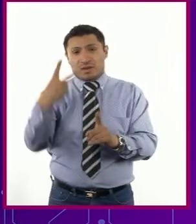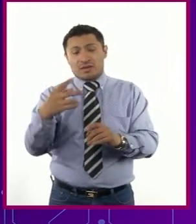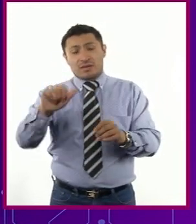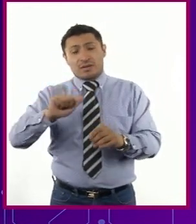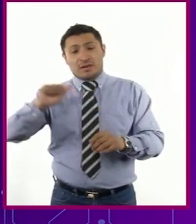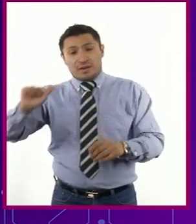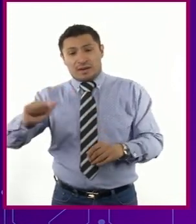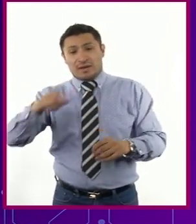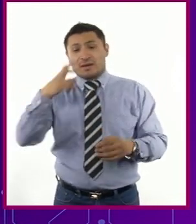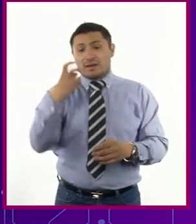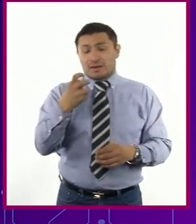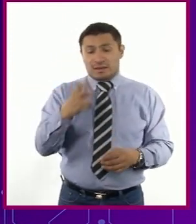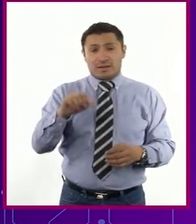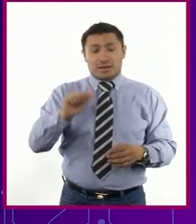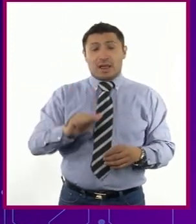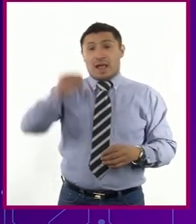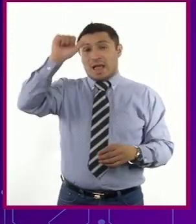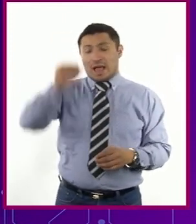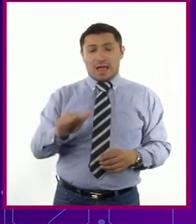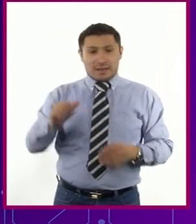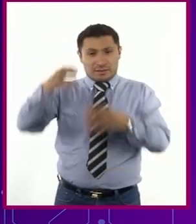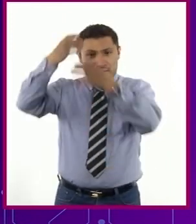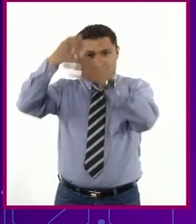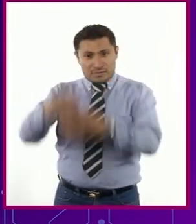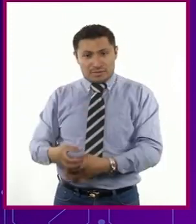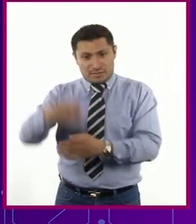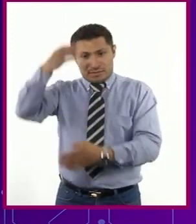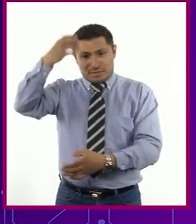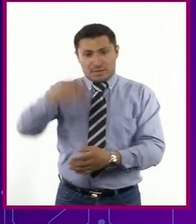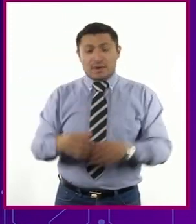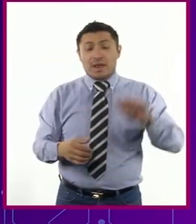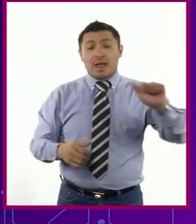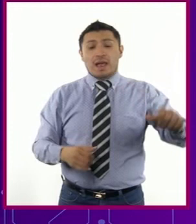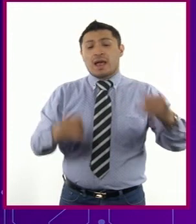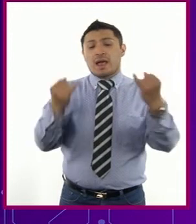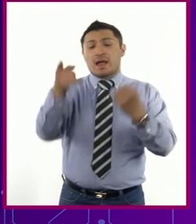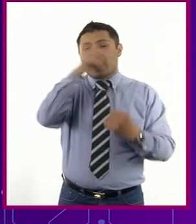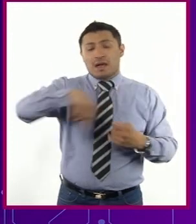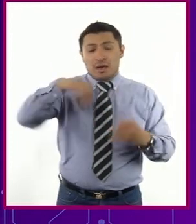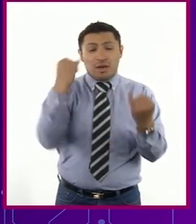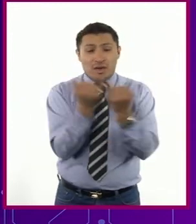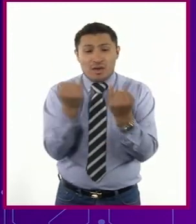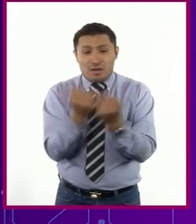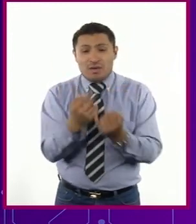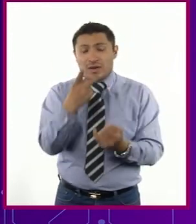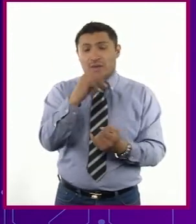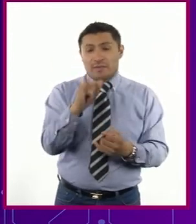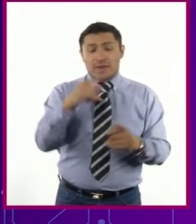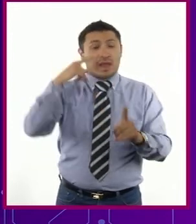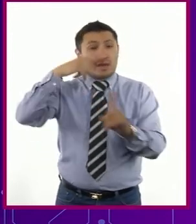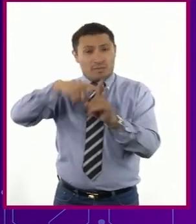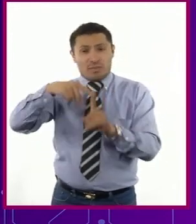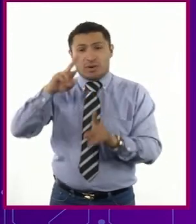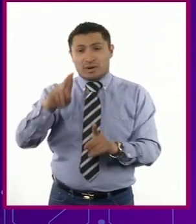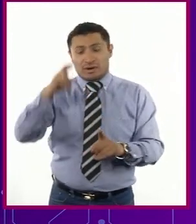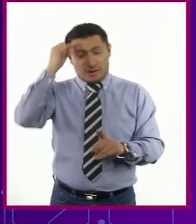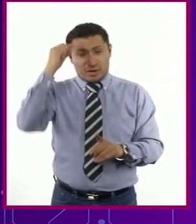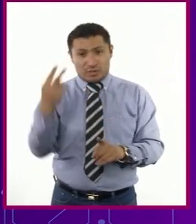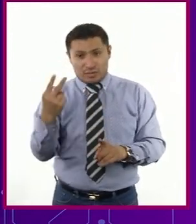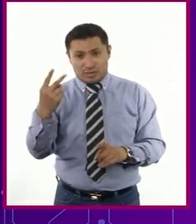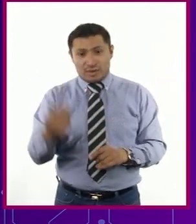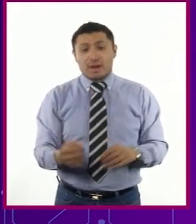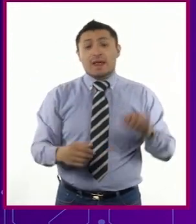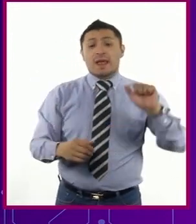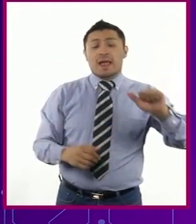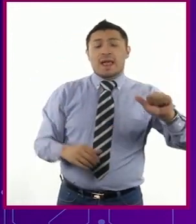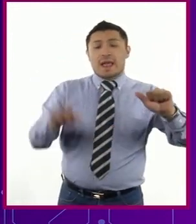en este caso es la altura del cilindro. Área del círculo es igual al producto de pi por el cuadrado del radio. Y área